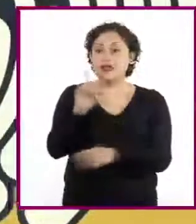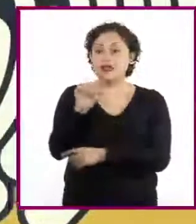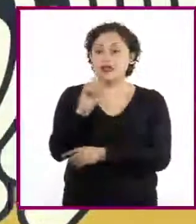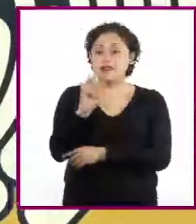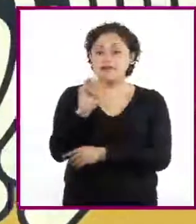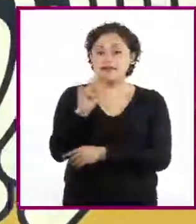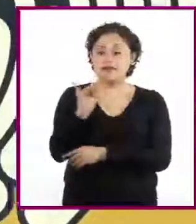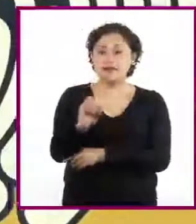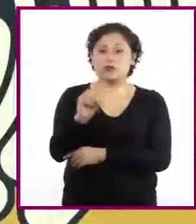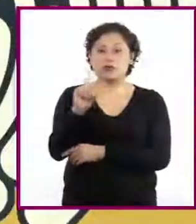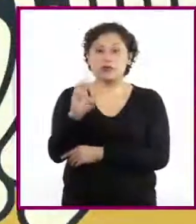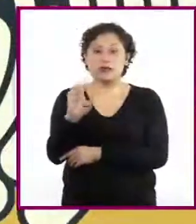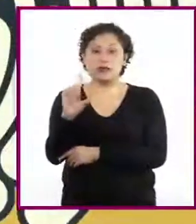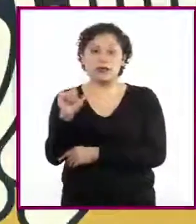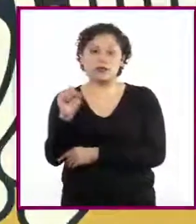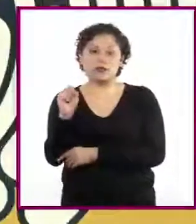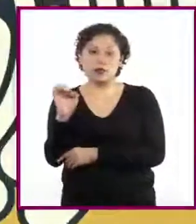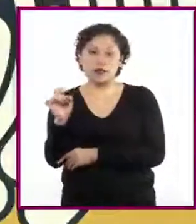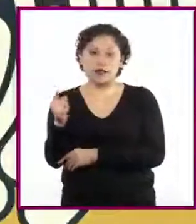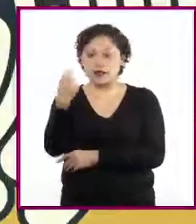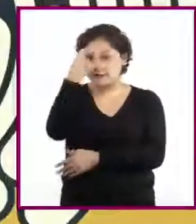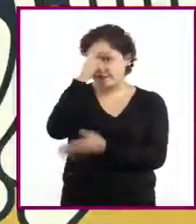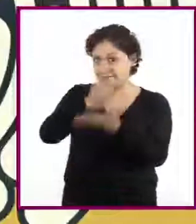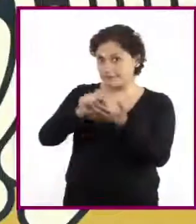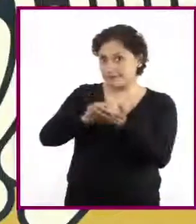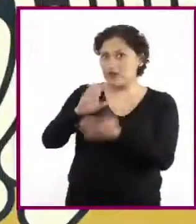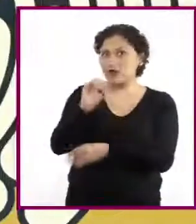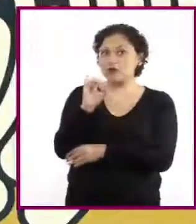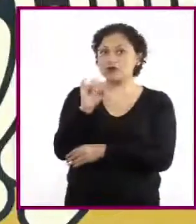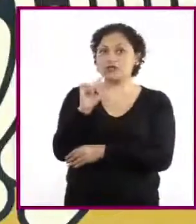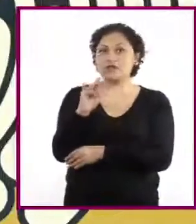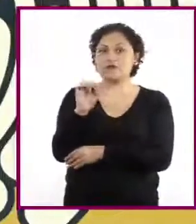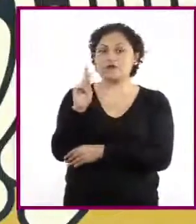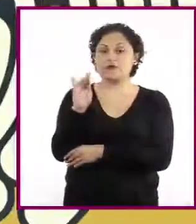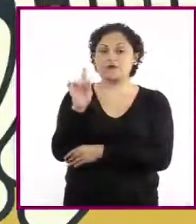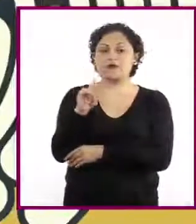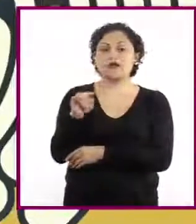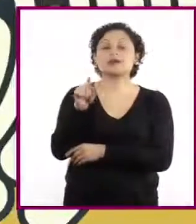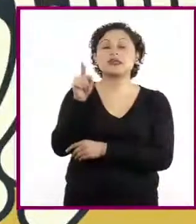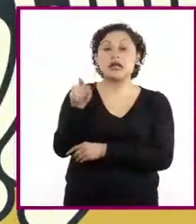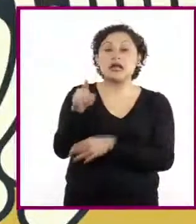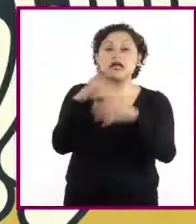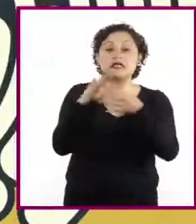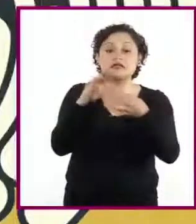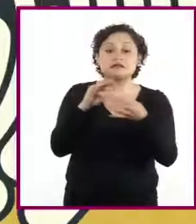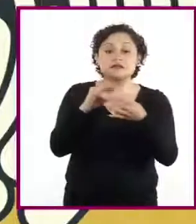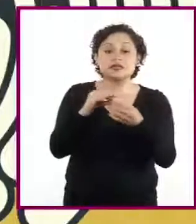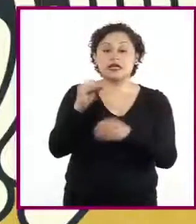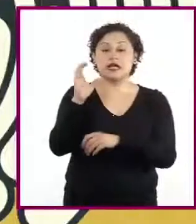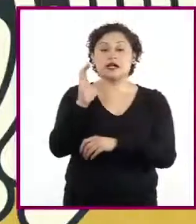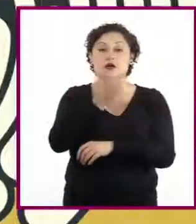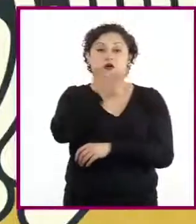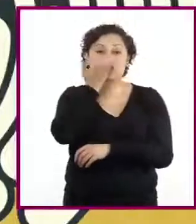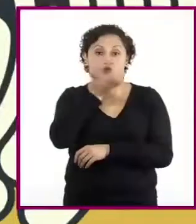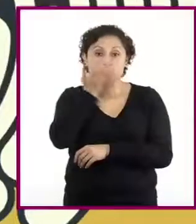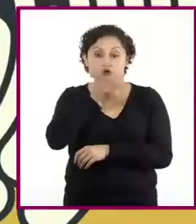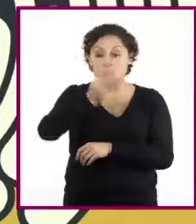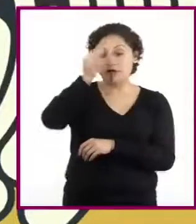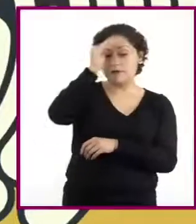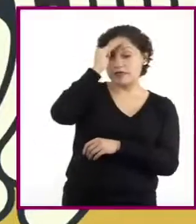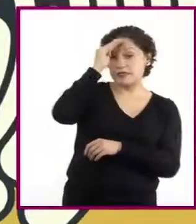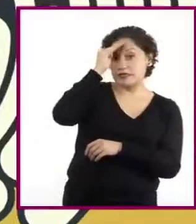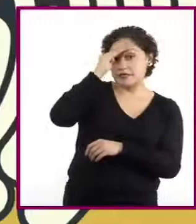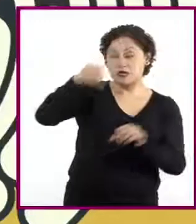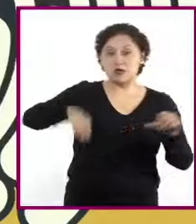Octavio Paz. Ensayos que describen las costumbres, formas de pensar y actuar de la cultura mexicana. Este libro es uno de mis